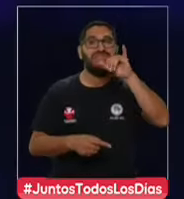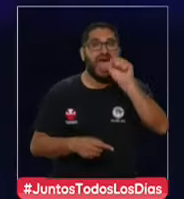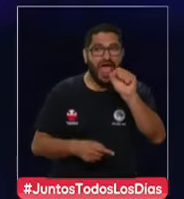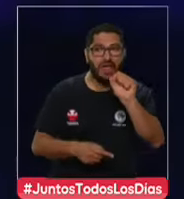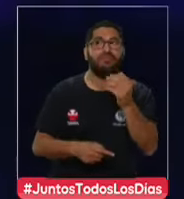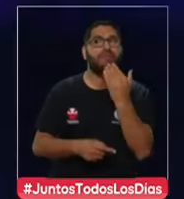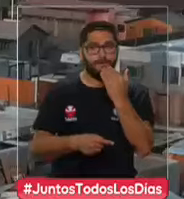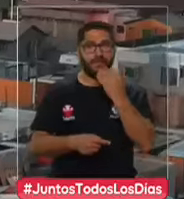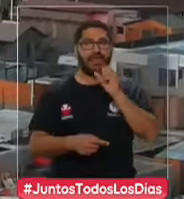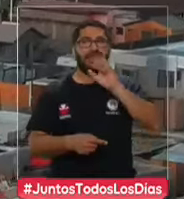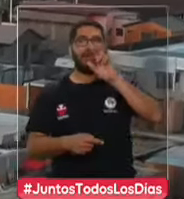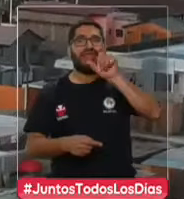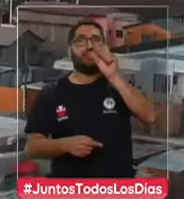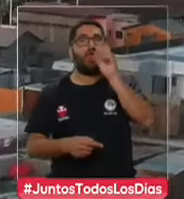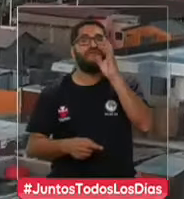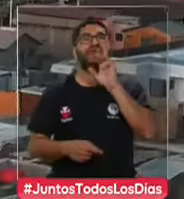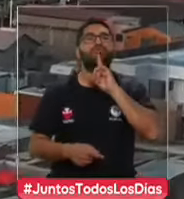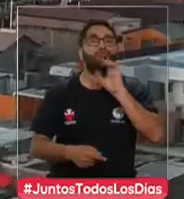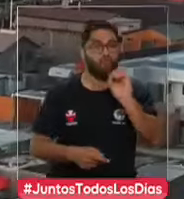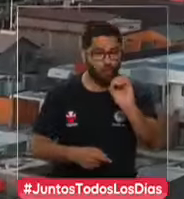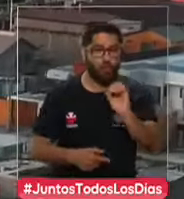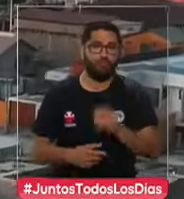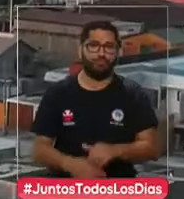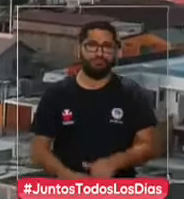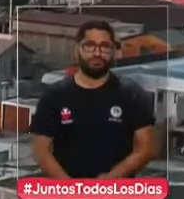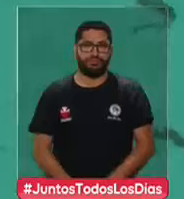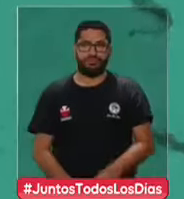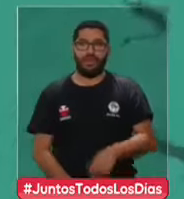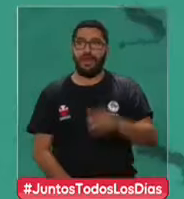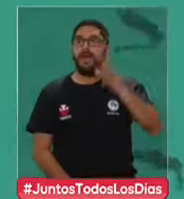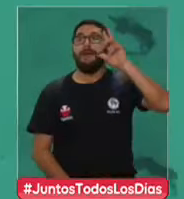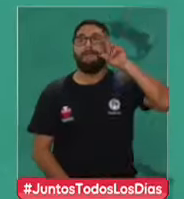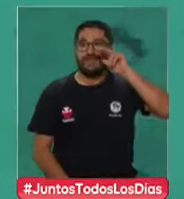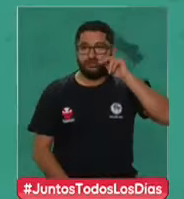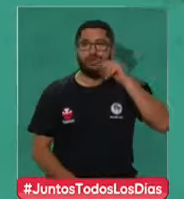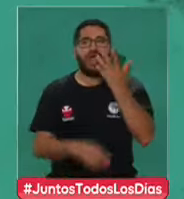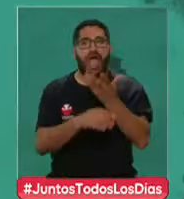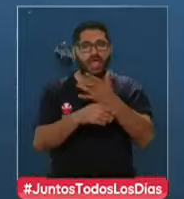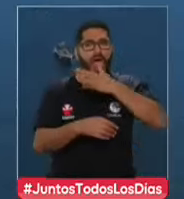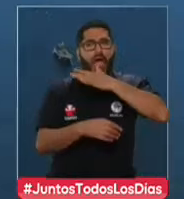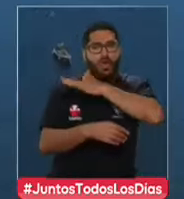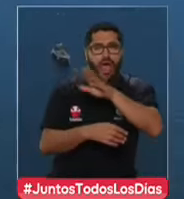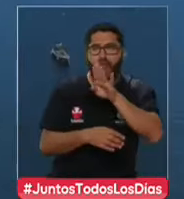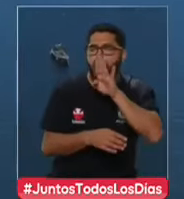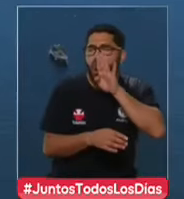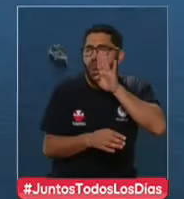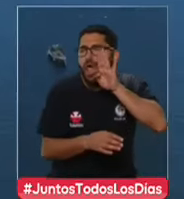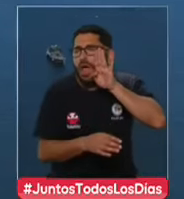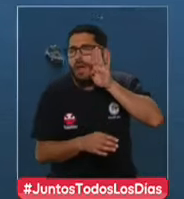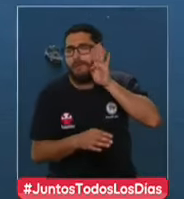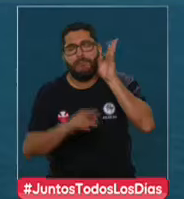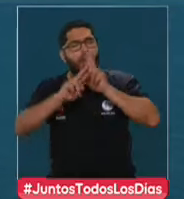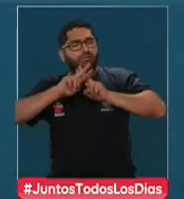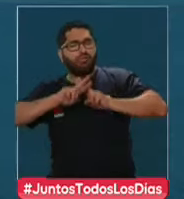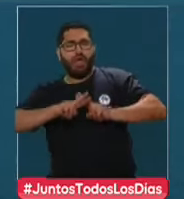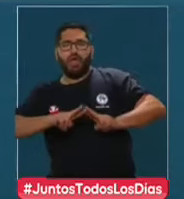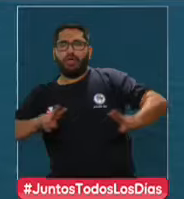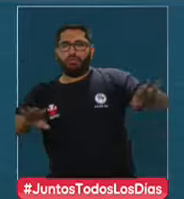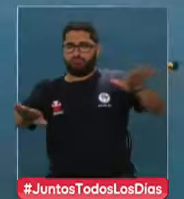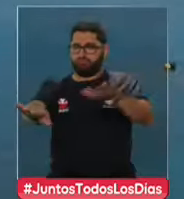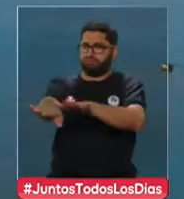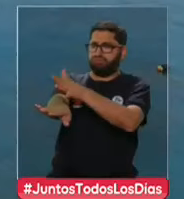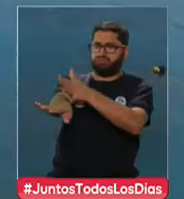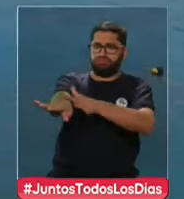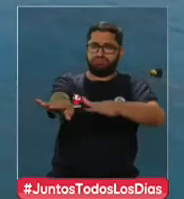está. En Mejillones tenemos agua color turquesa, cálida, tranquila, un lugar mágico. El